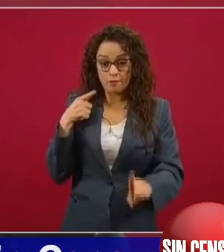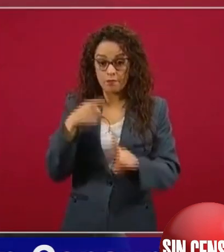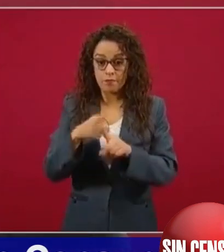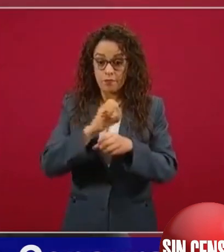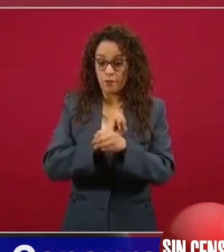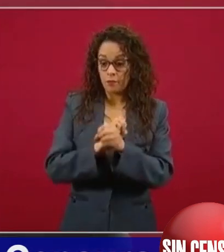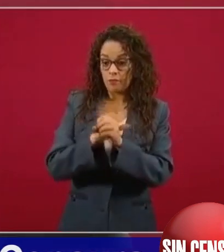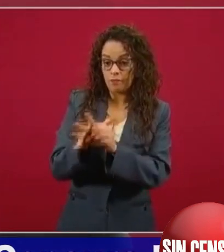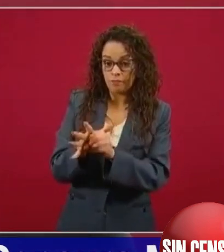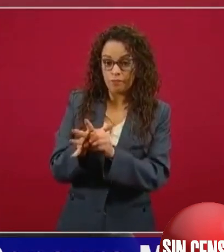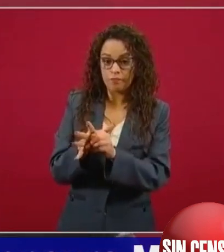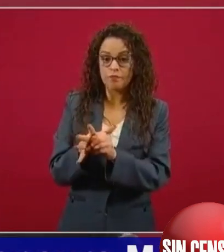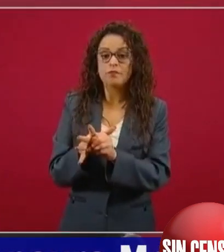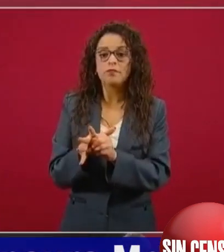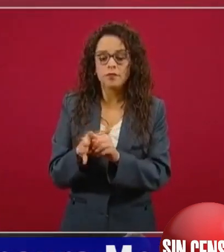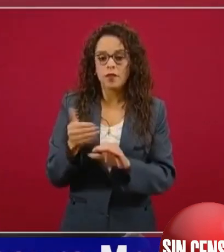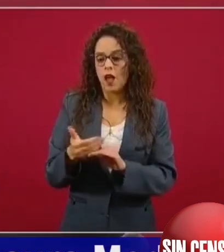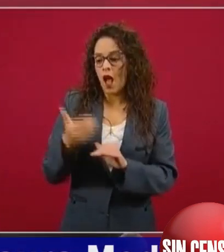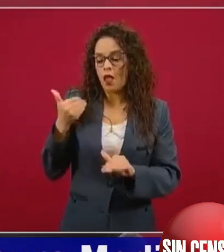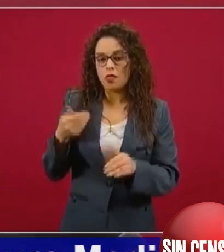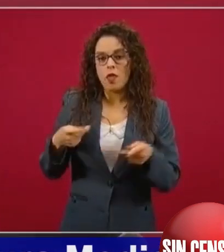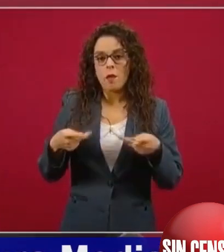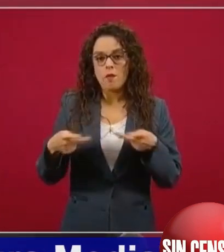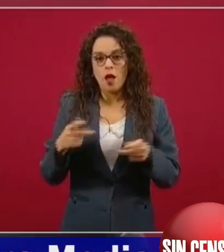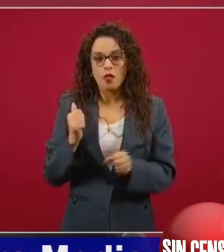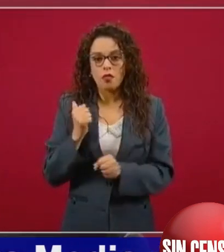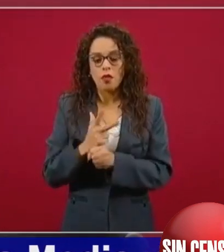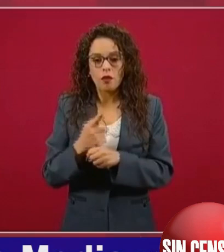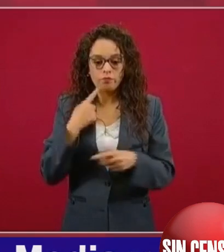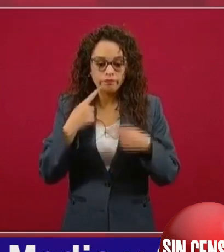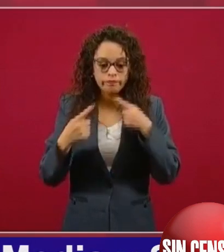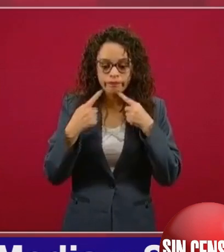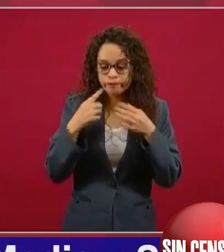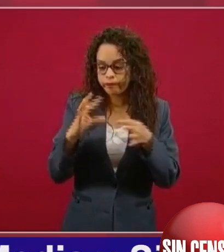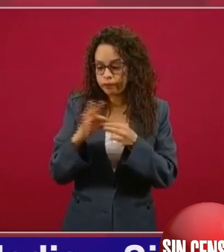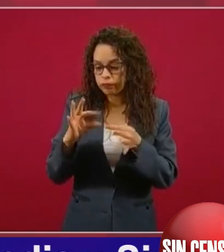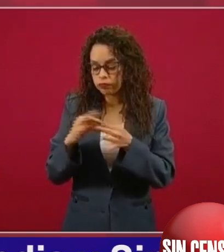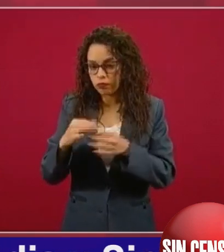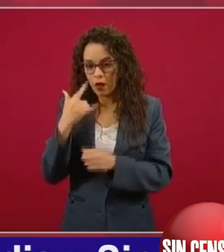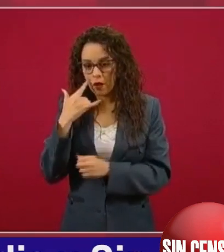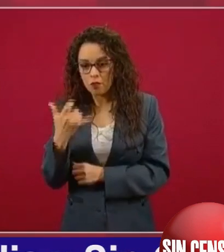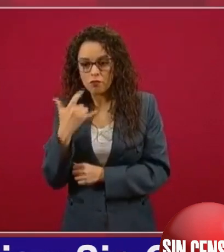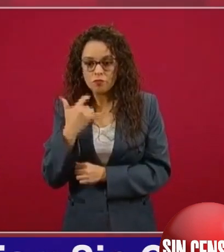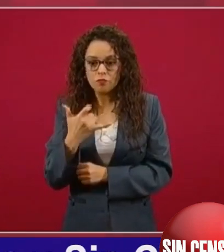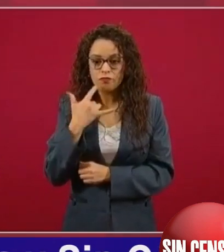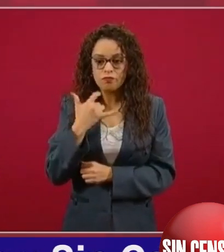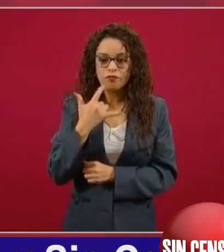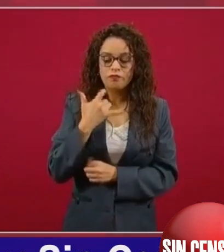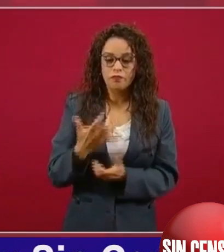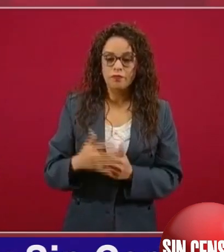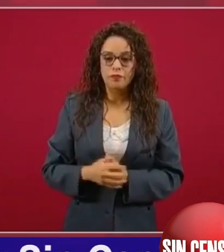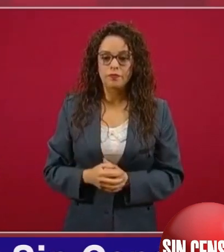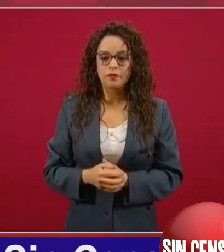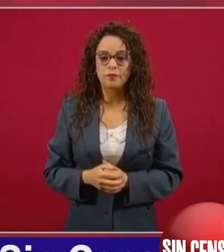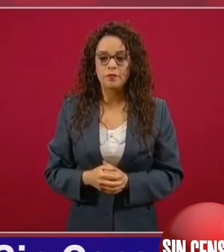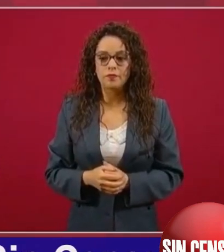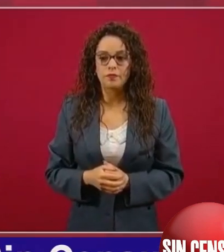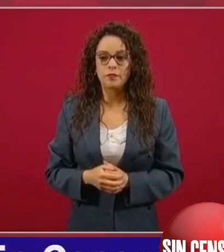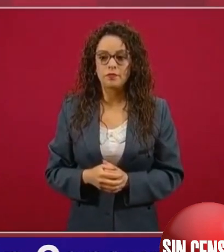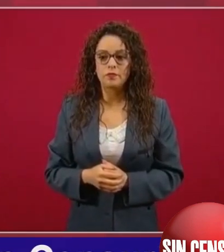fue definida desde el inicio. Empezamos los esfuerzos, como lo hemos comentado, en los primeros días de